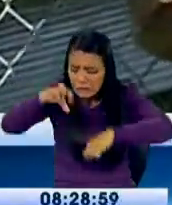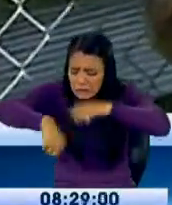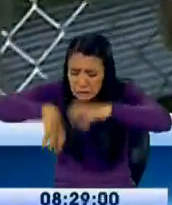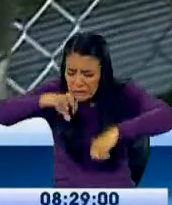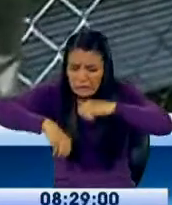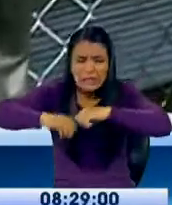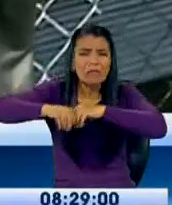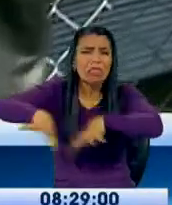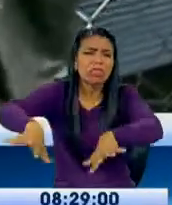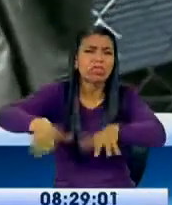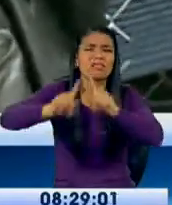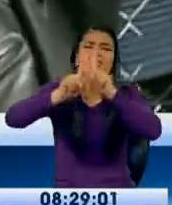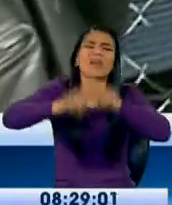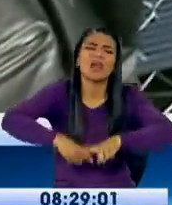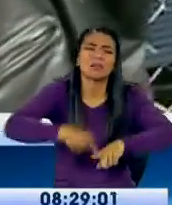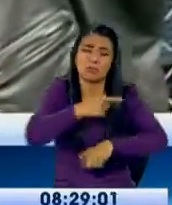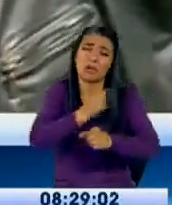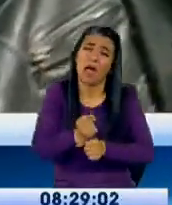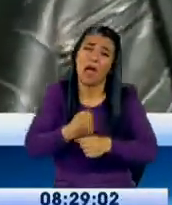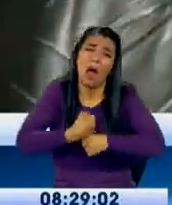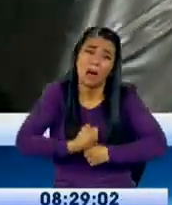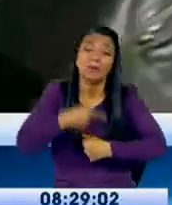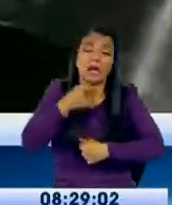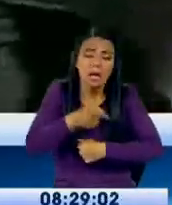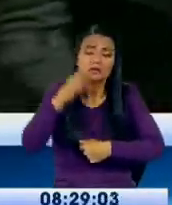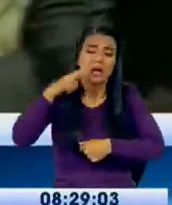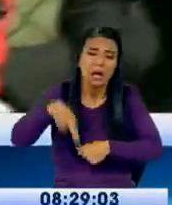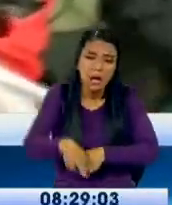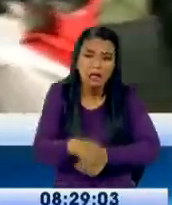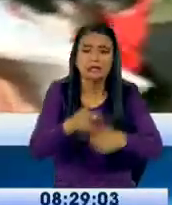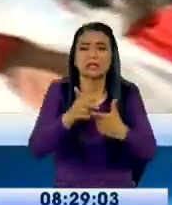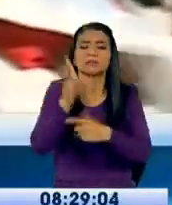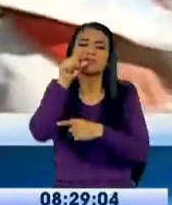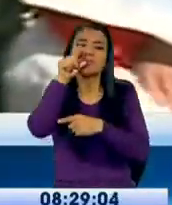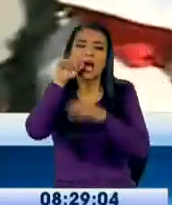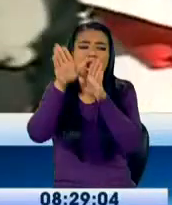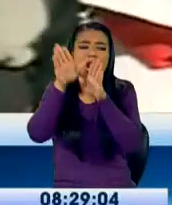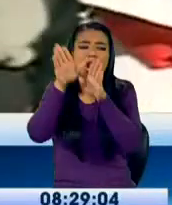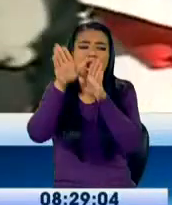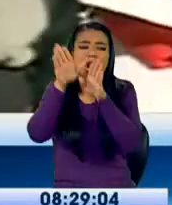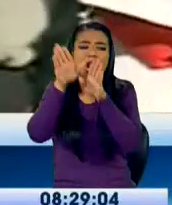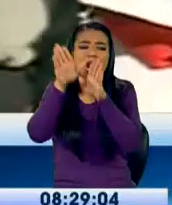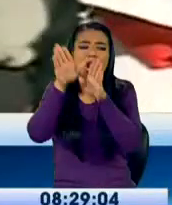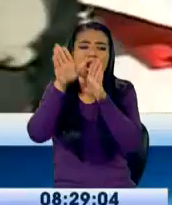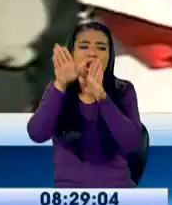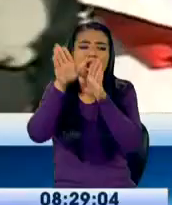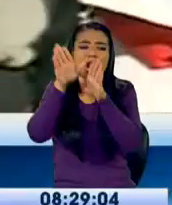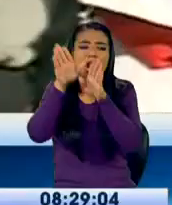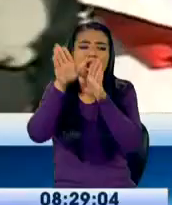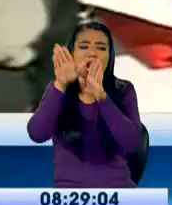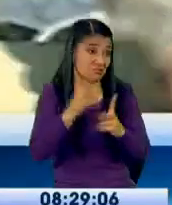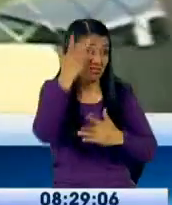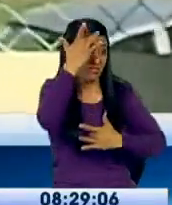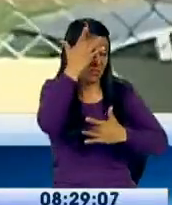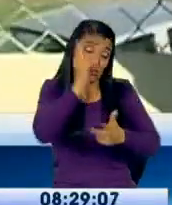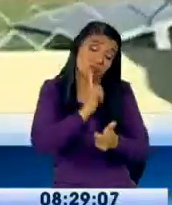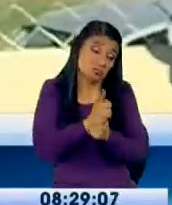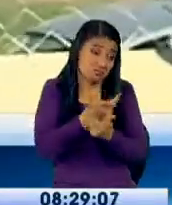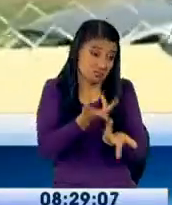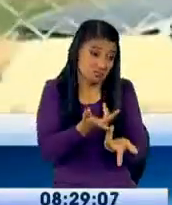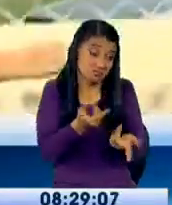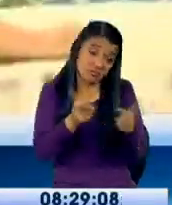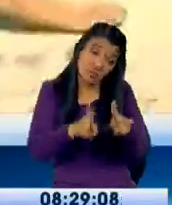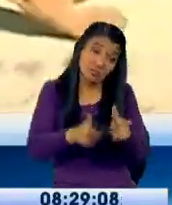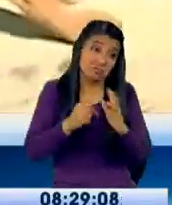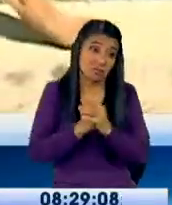hacen regadío de la basura, lo cual trae ratas, trae palomas, que siguen incrementando el problema. Incluso pueden haber enfermedades para la